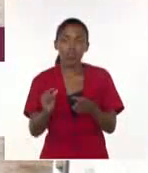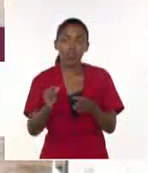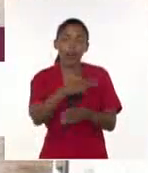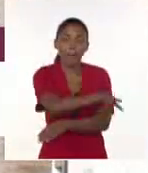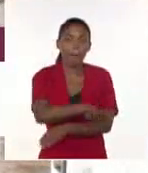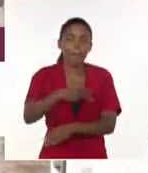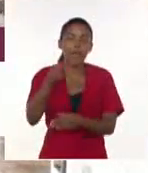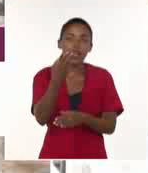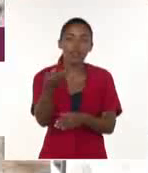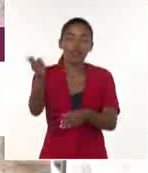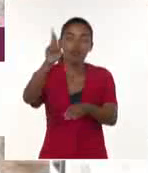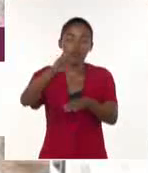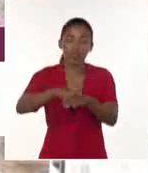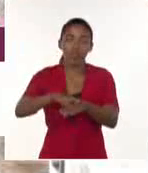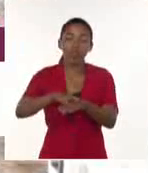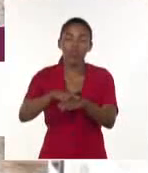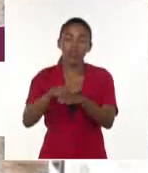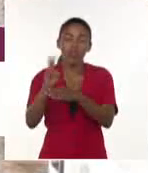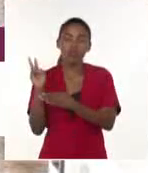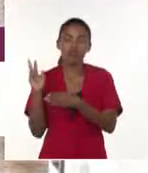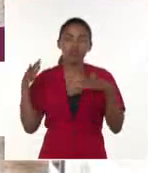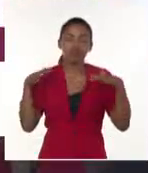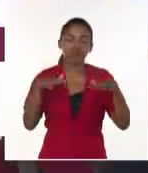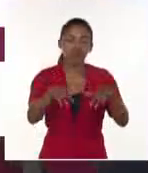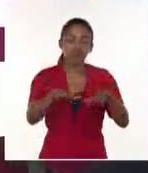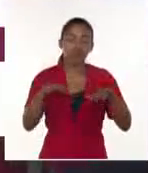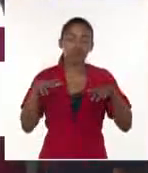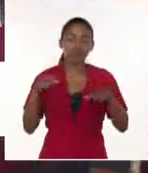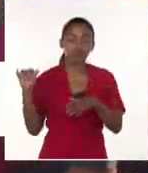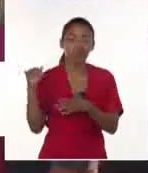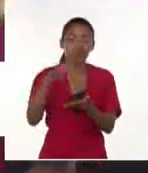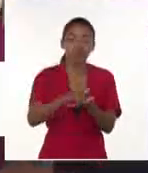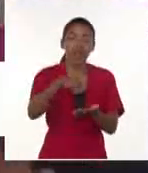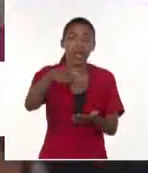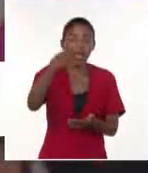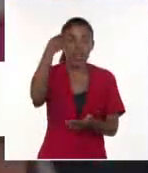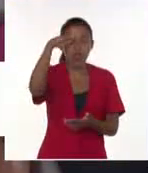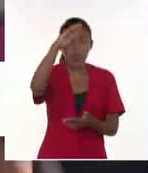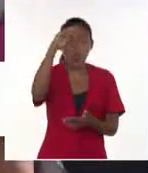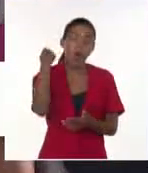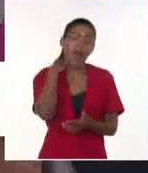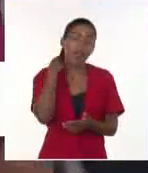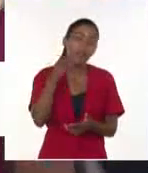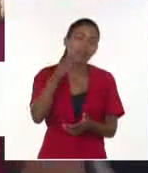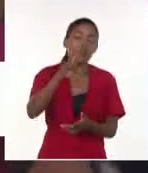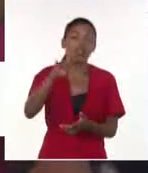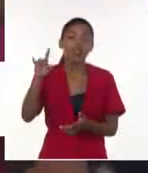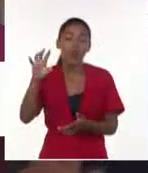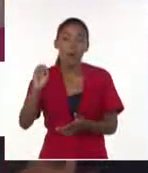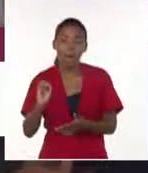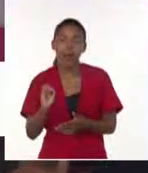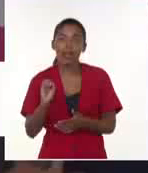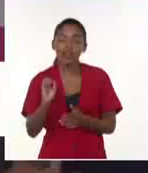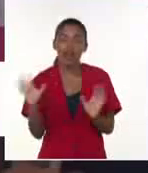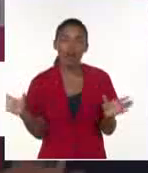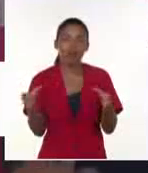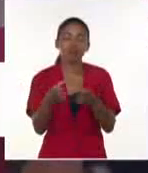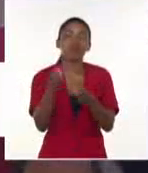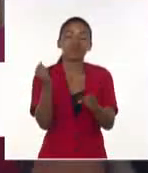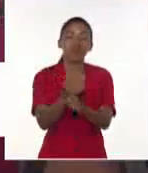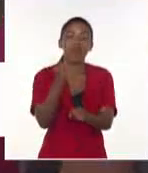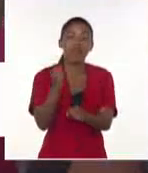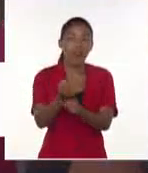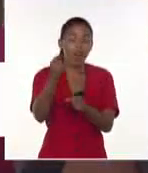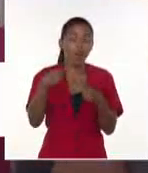a Cuba desde la década de los 90, actualmente centra su trabajo con las nuevas generaciones de ambos países,